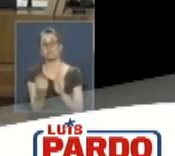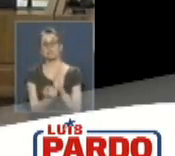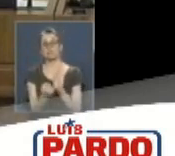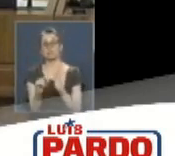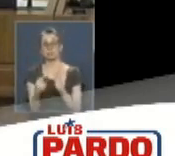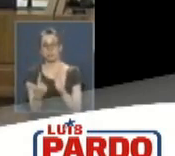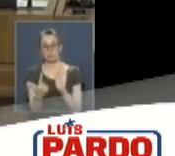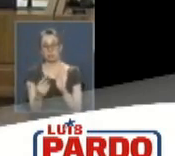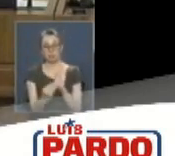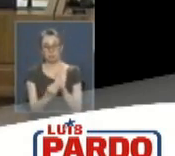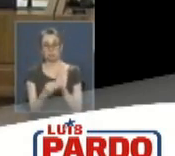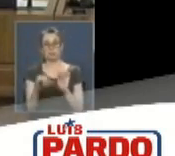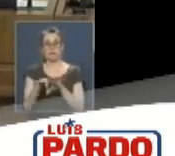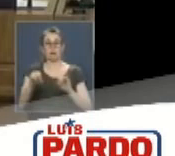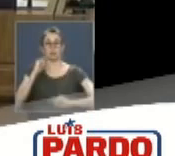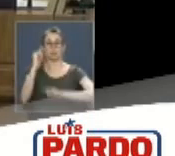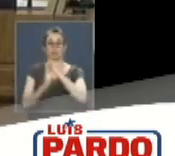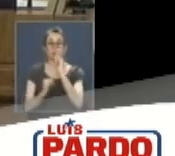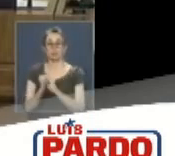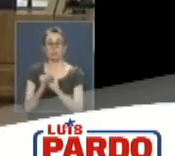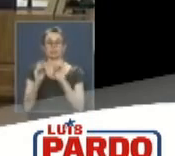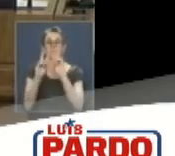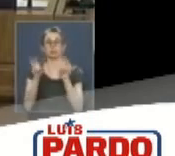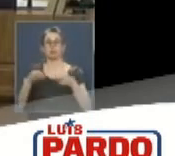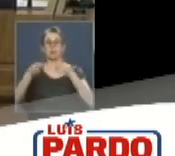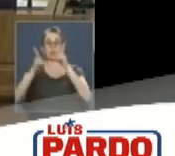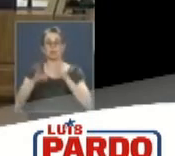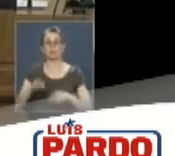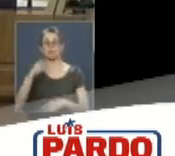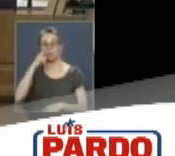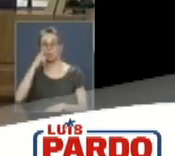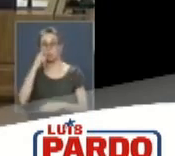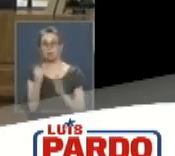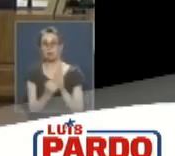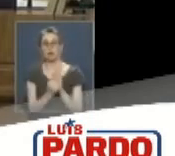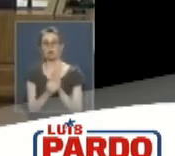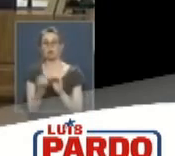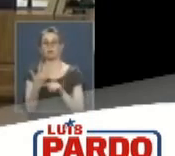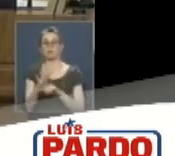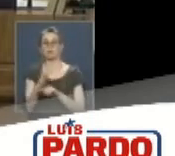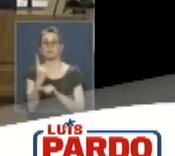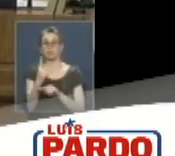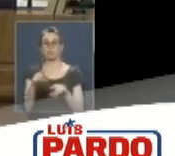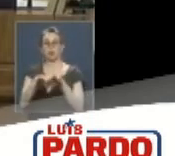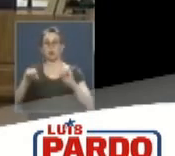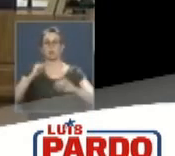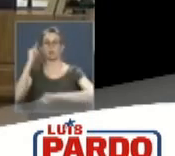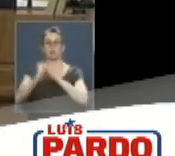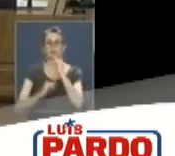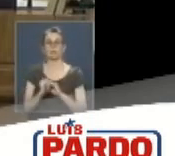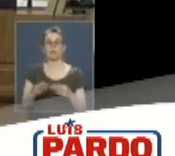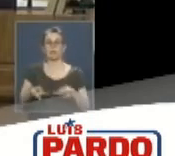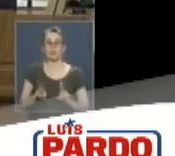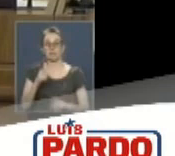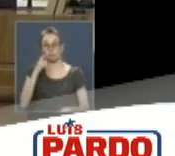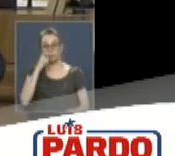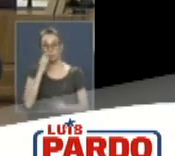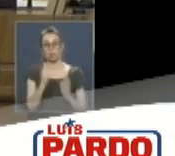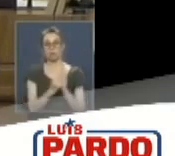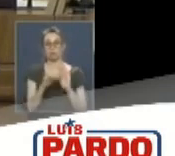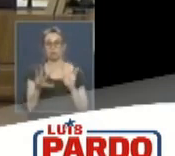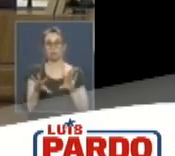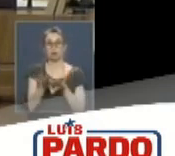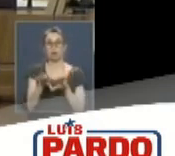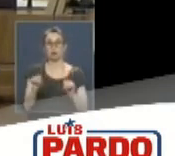inciso séptimo, y en los Tratados Internacionales sobre Derechos Humanos, artículo 15, 1 del Pacto Internacional de los Derechos Humanos y artículo 9